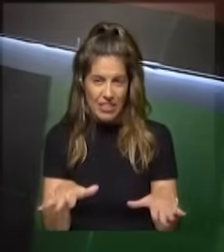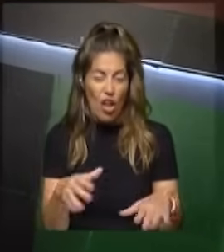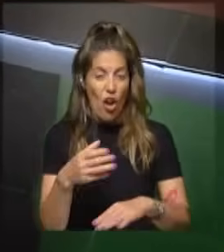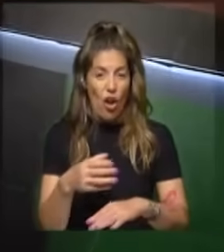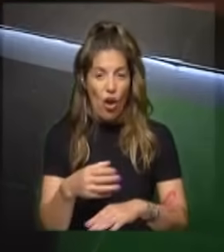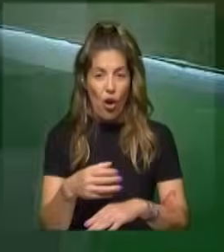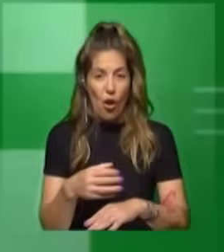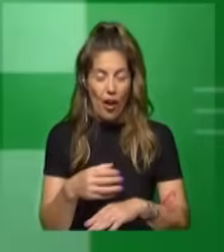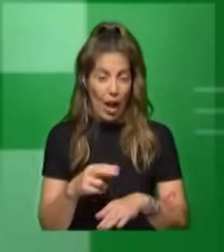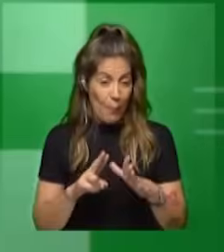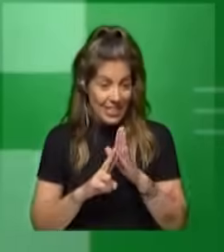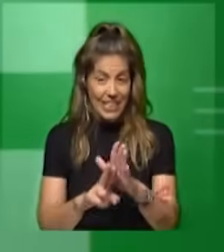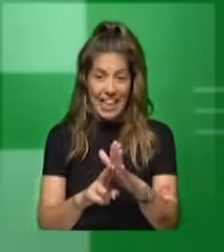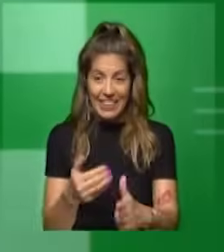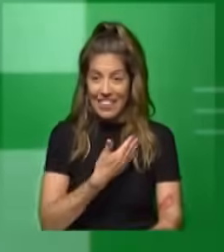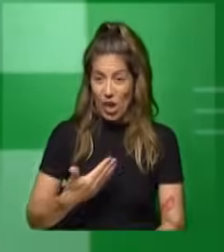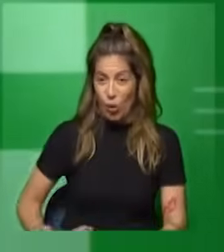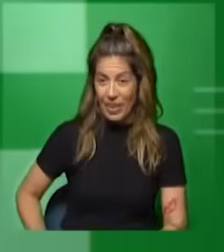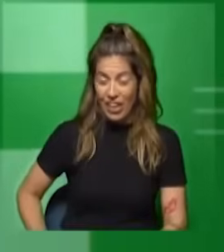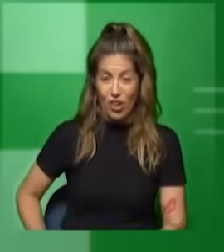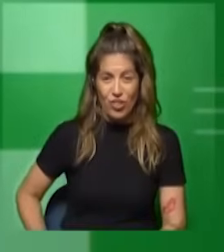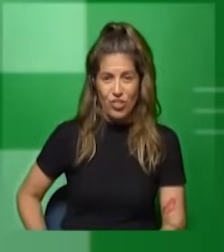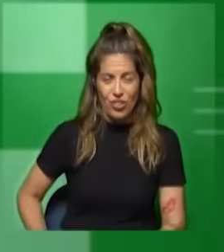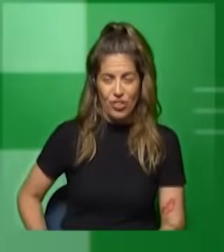oficiales del gobierno, de la administración,